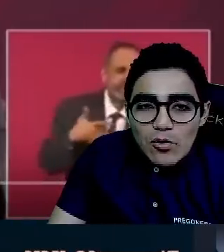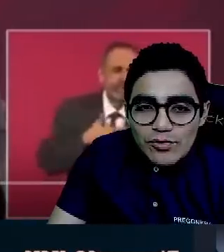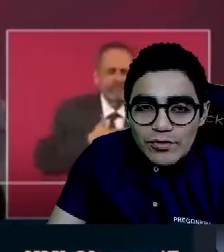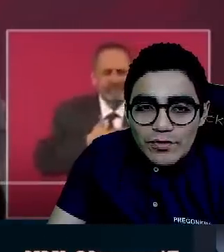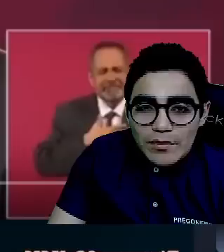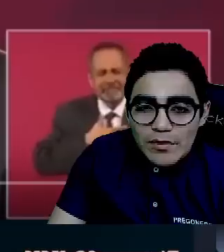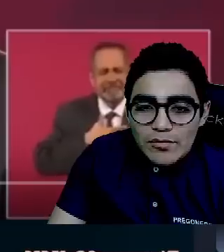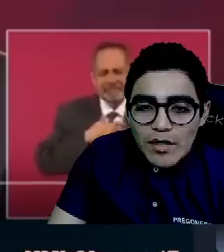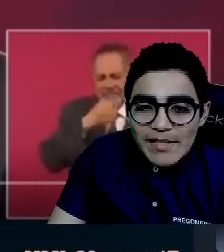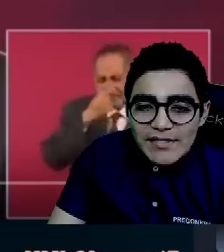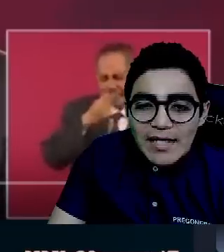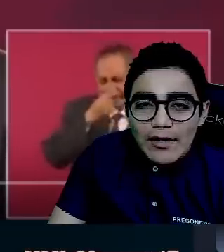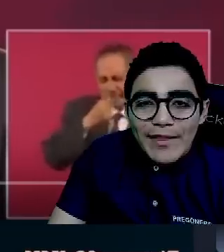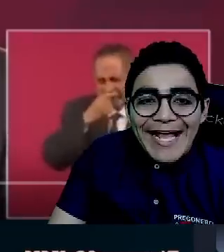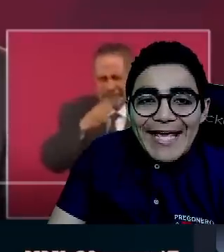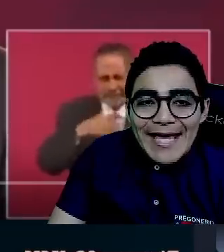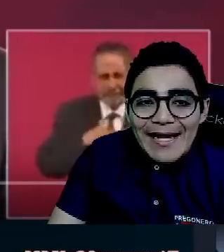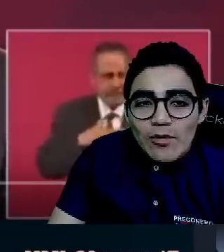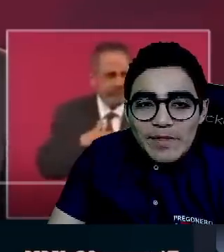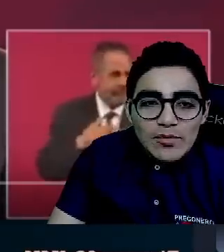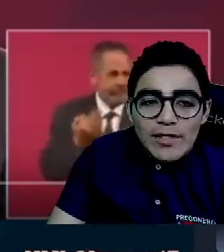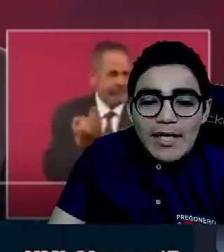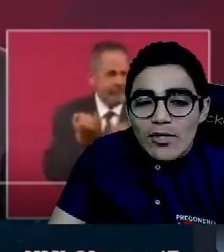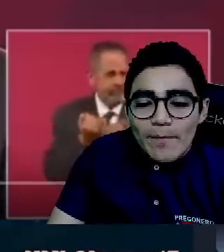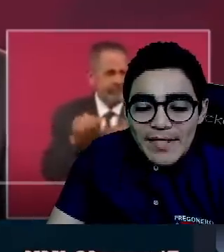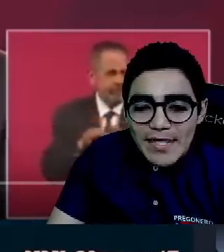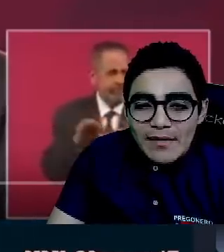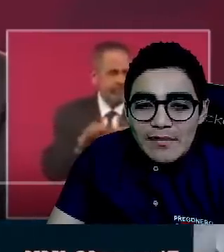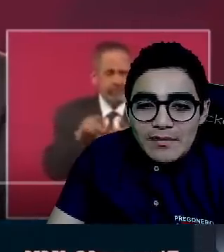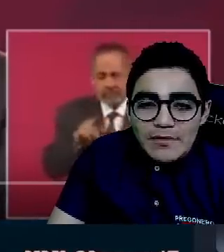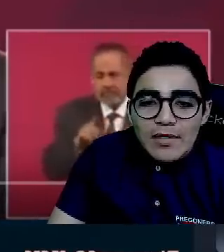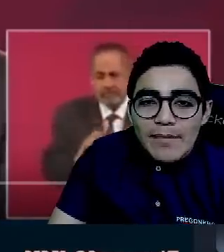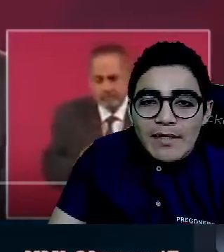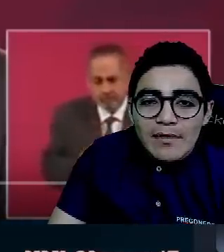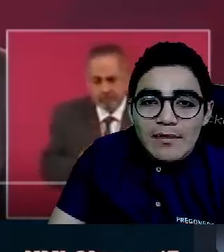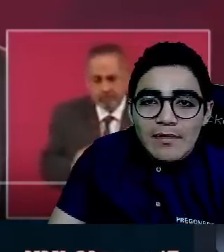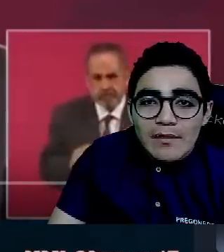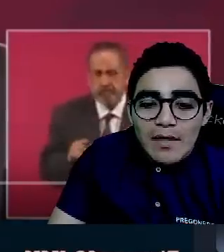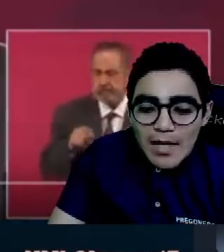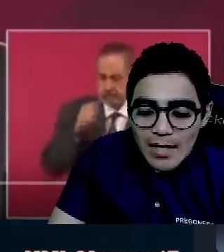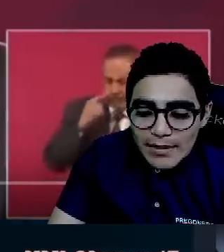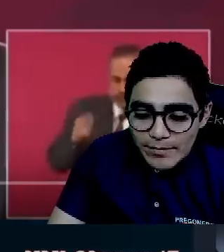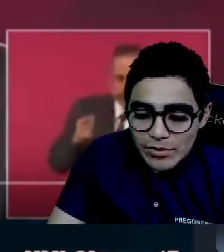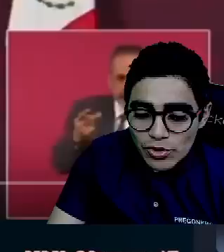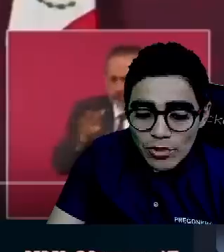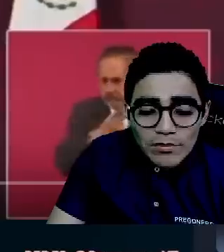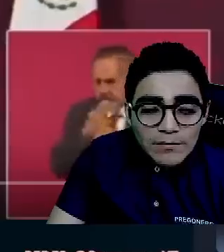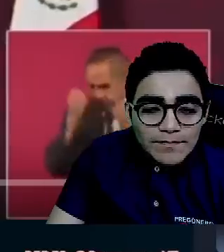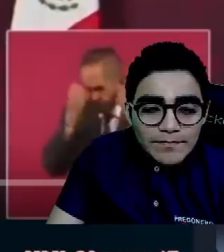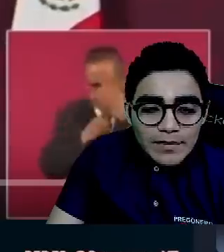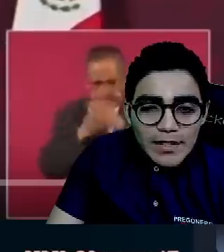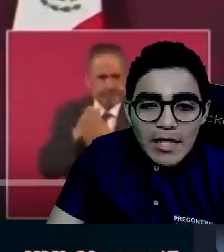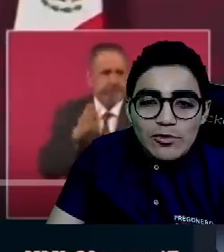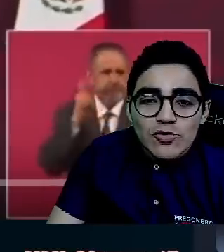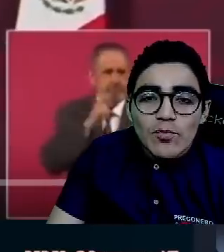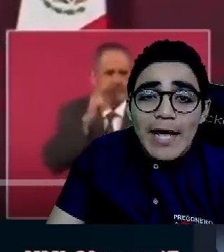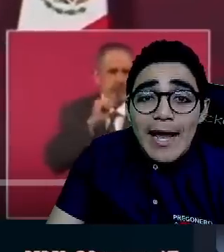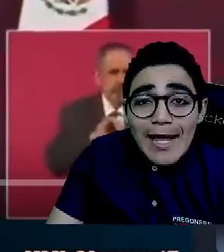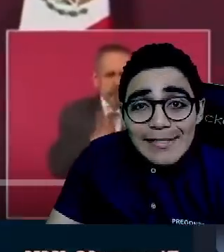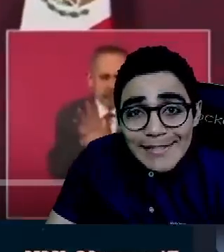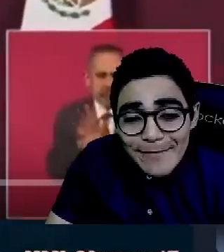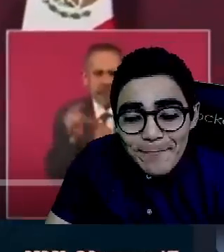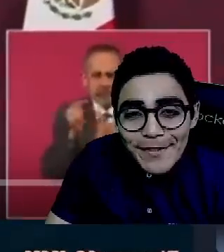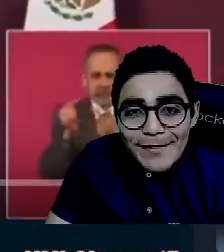Adán Augusto, y no solamente se encargó de callar a López Dóriga y compañía, sino también a Irving Chillón, que ya